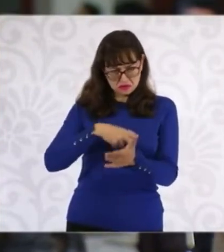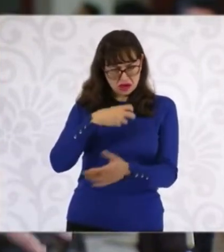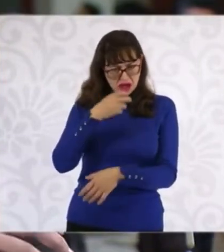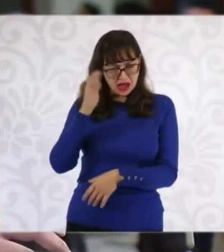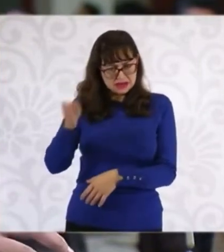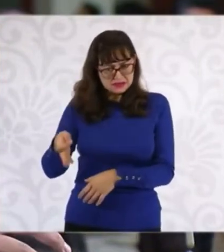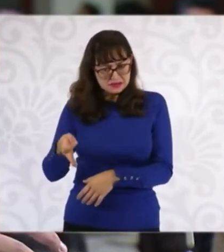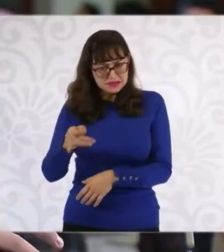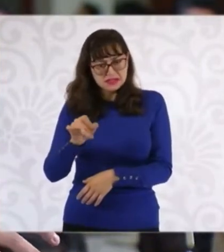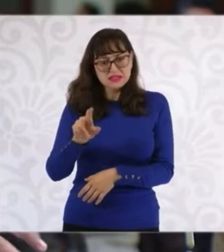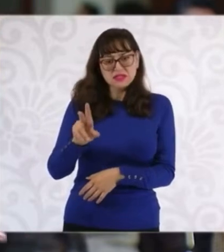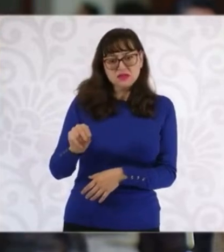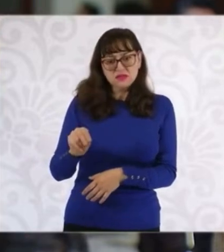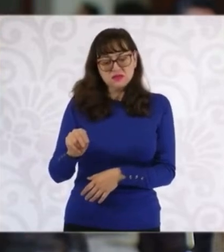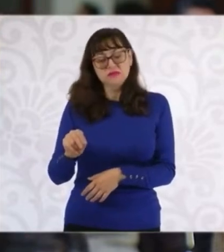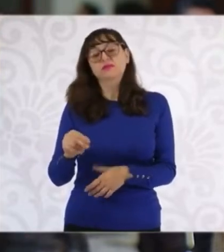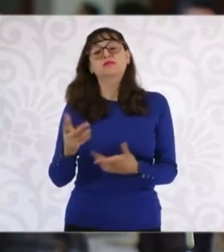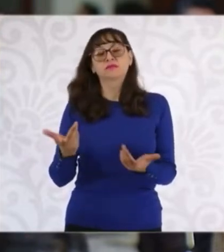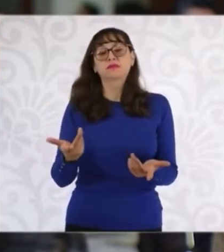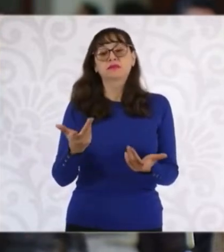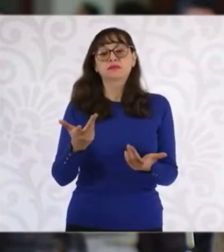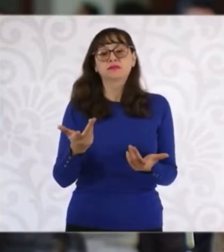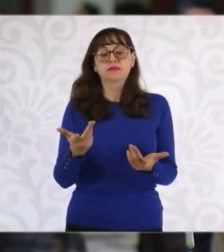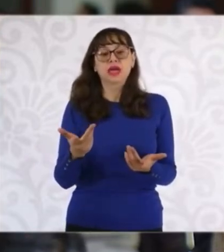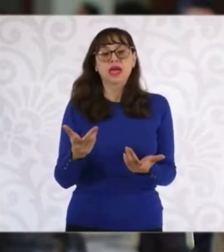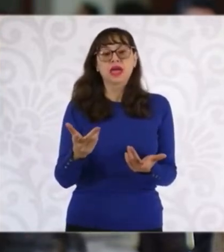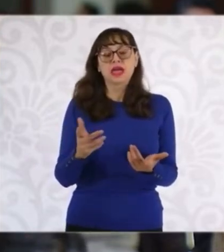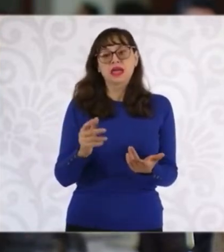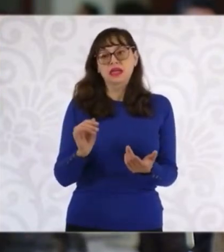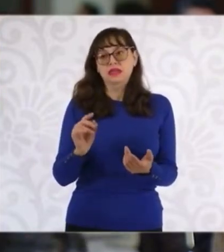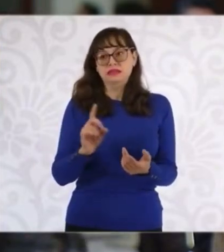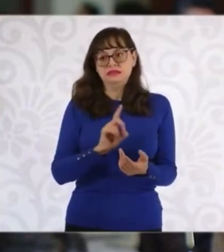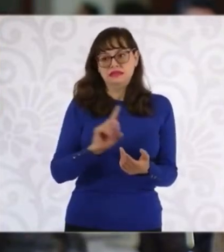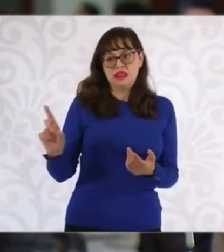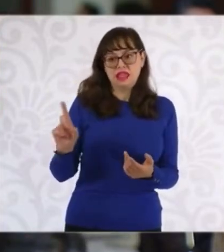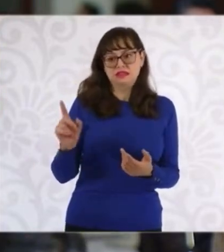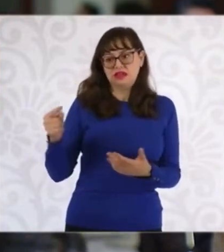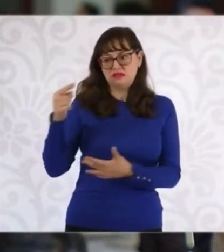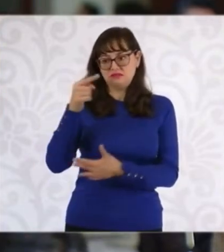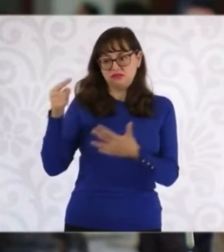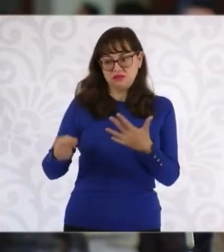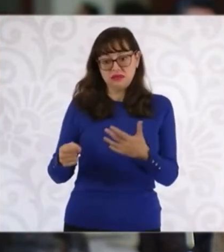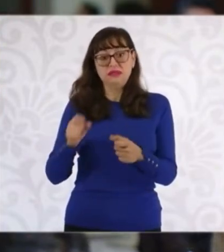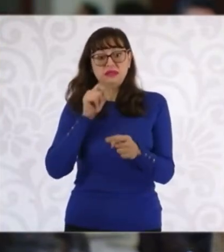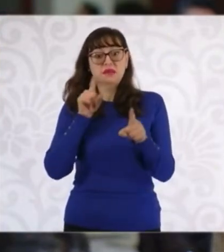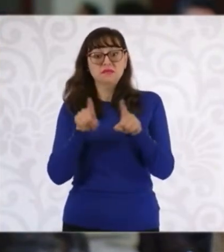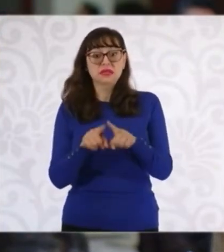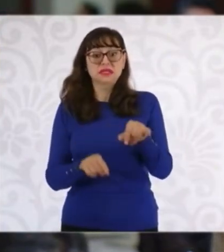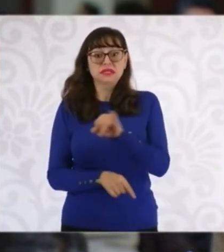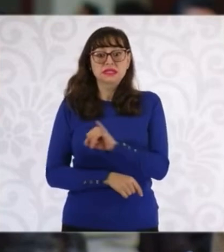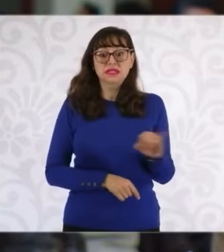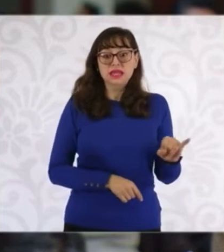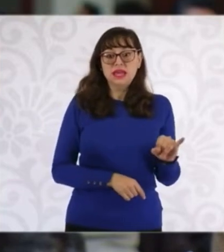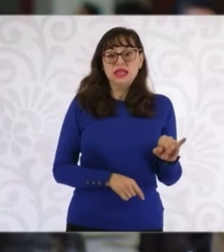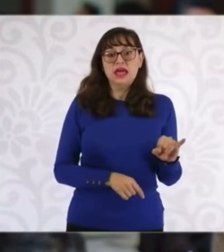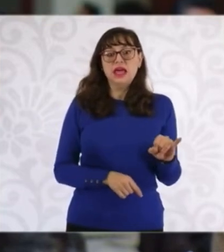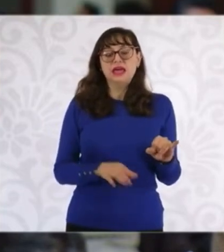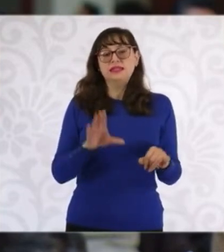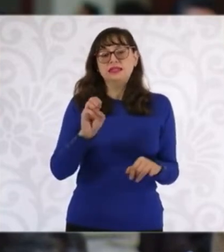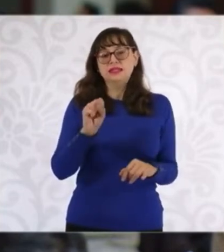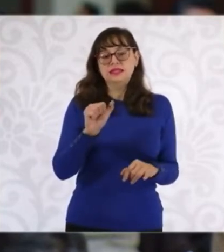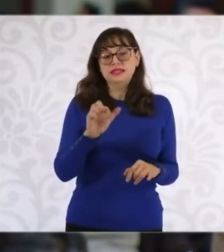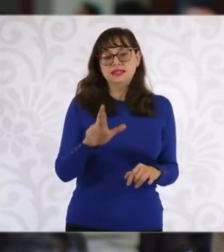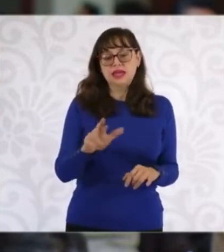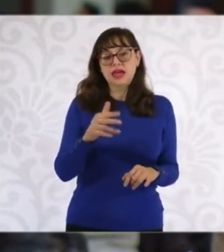han aparecido perfiles de derecha, pues han aparecido perfiles de izquierda, no sé, como el abogado César Gutiérrez Priego, abogado